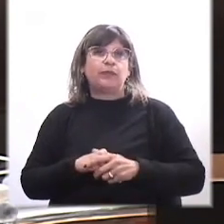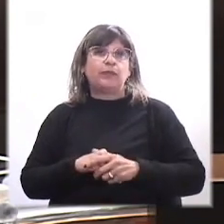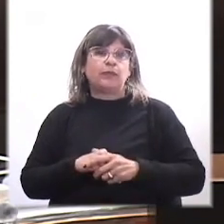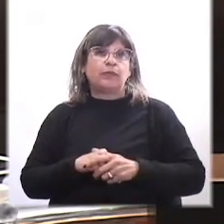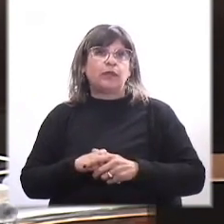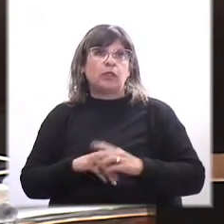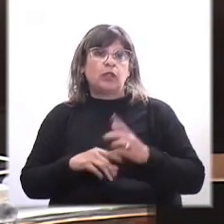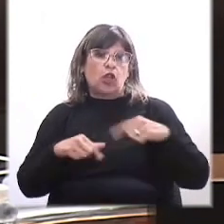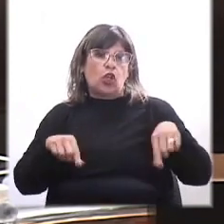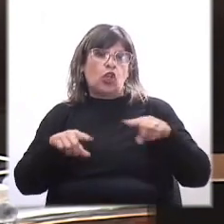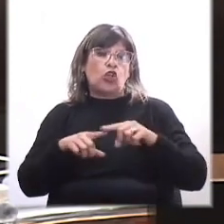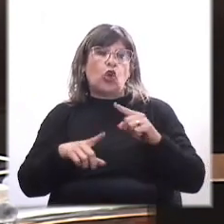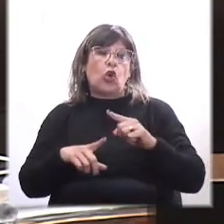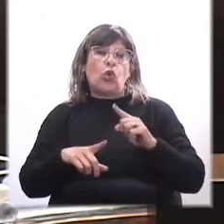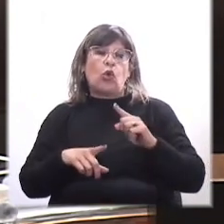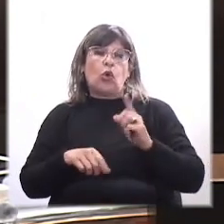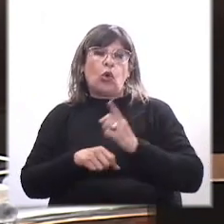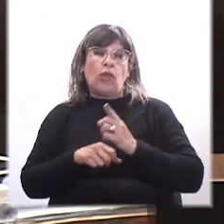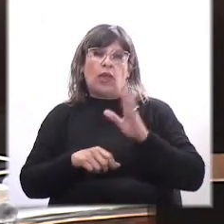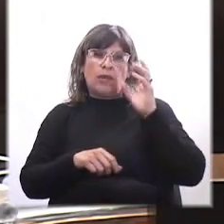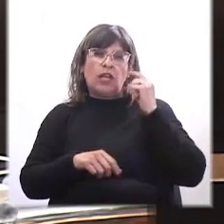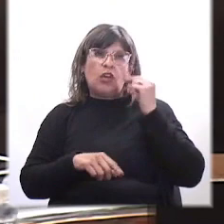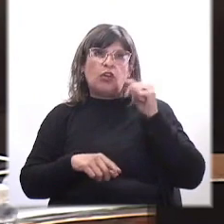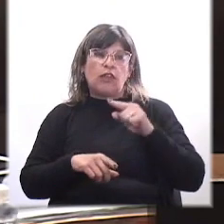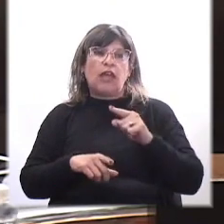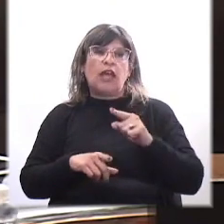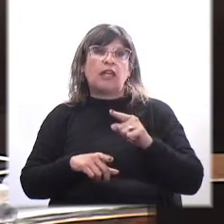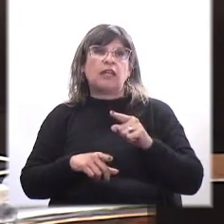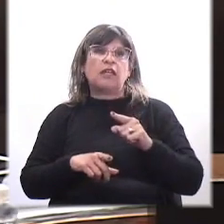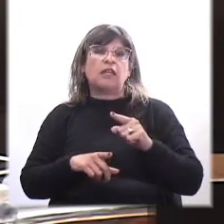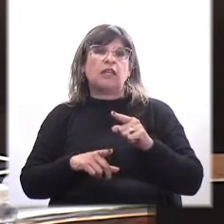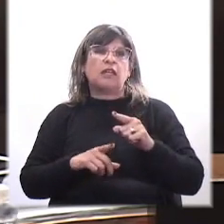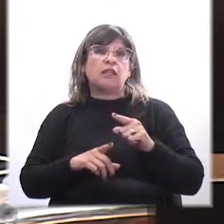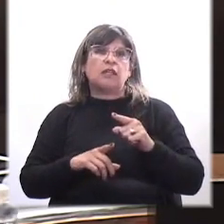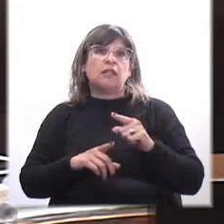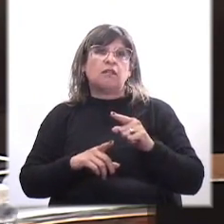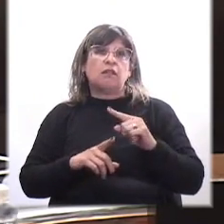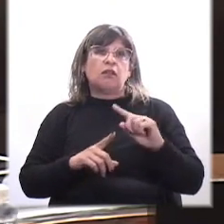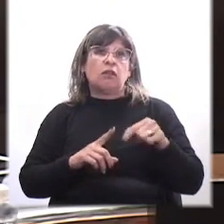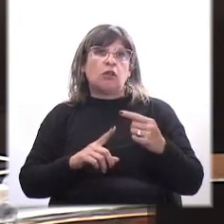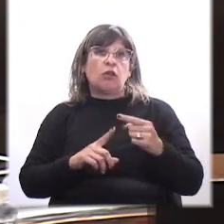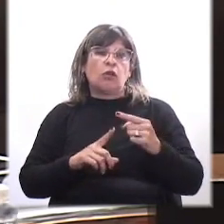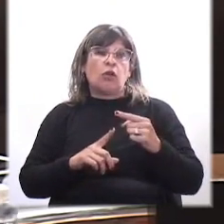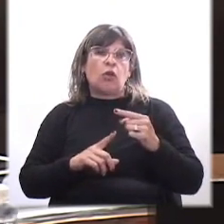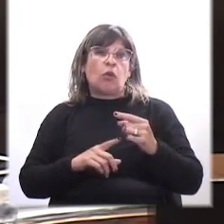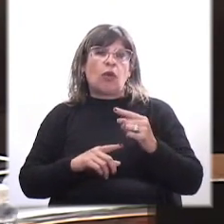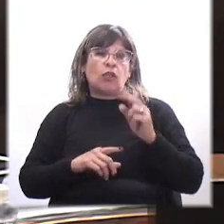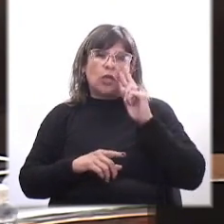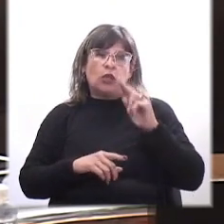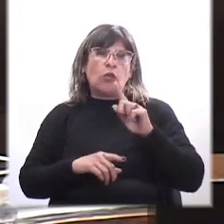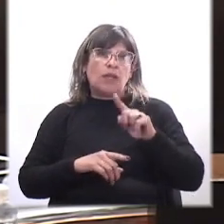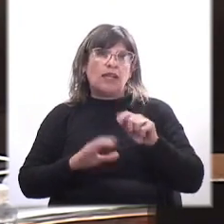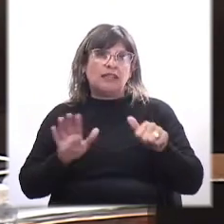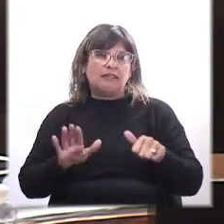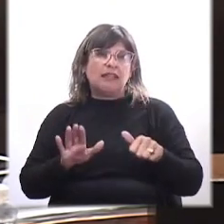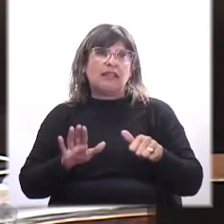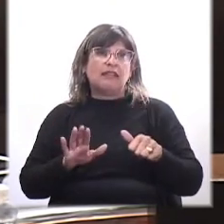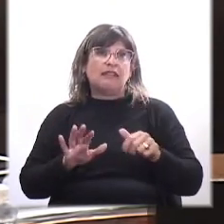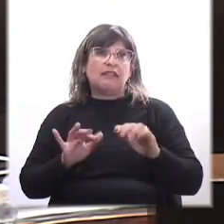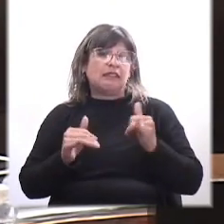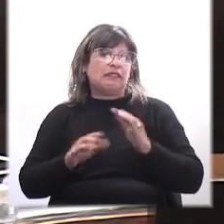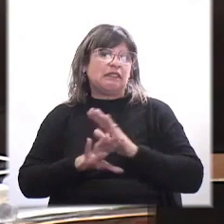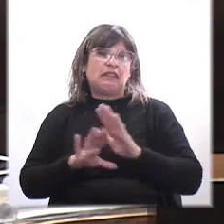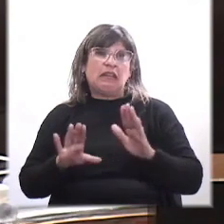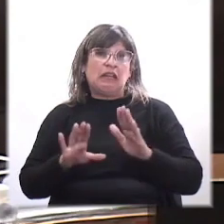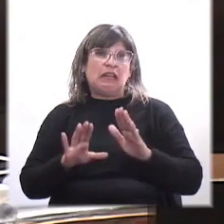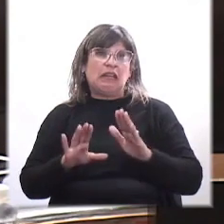Todos deben recordar, porque muchos aquí estaban en esta Cámara también, cuando en el 2016 ya se había